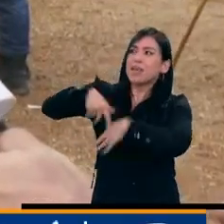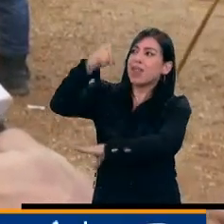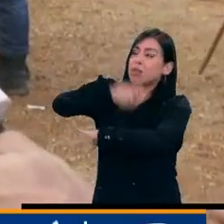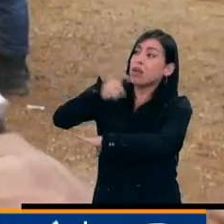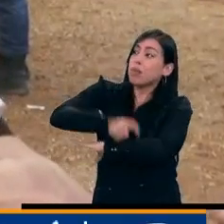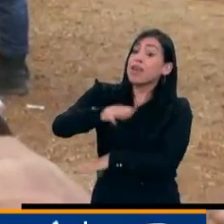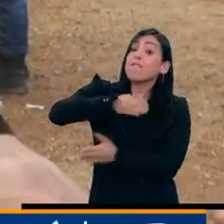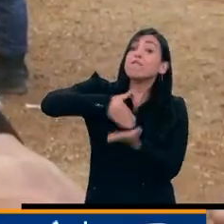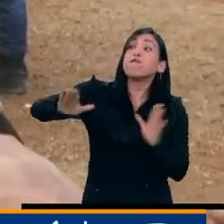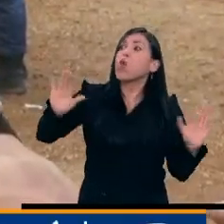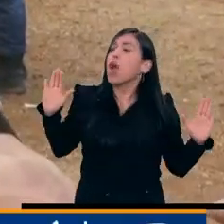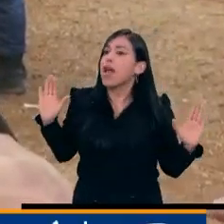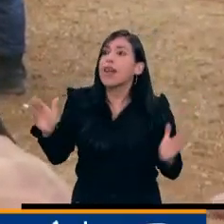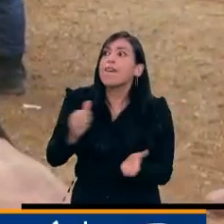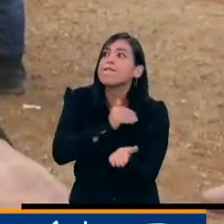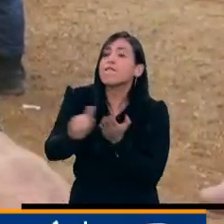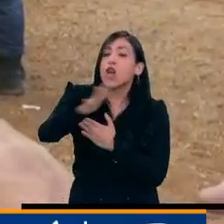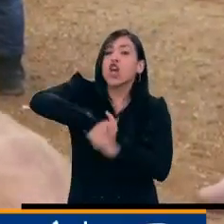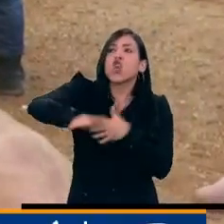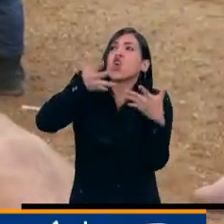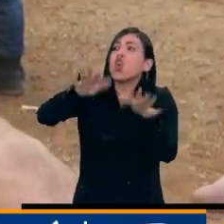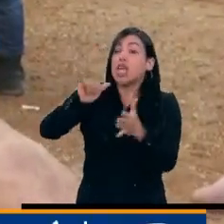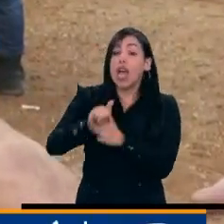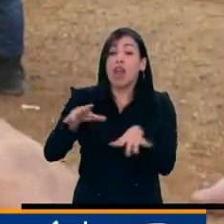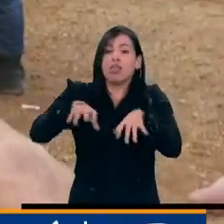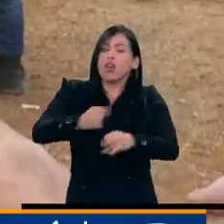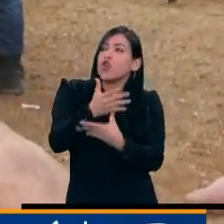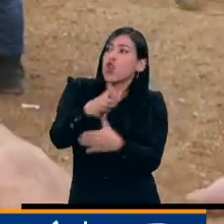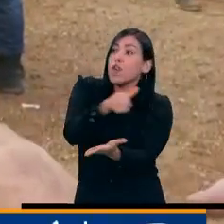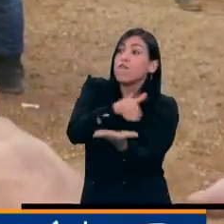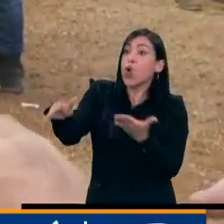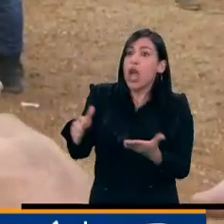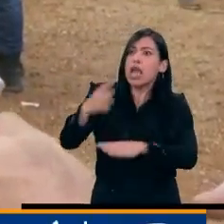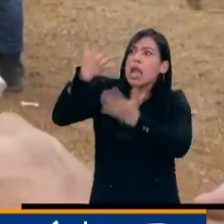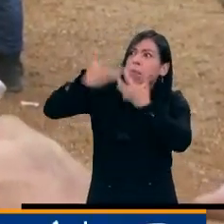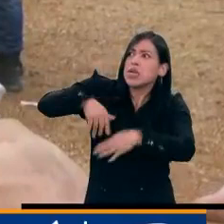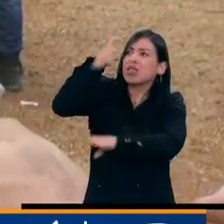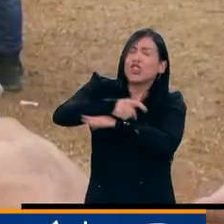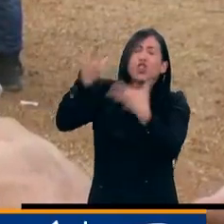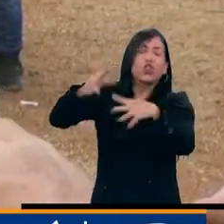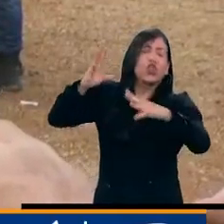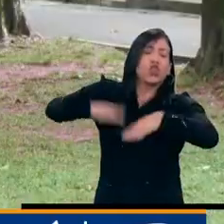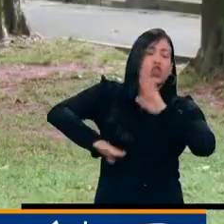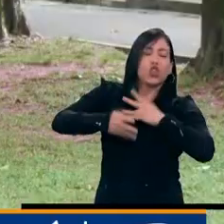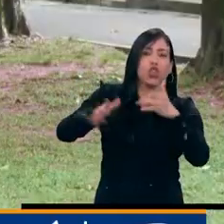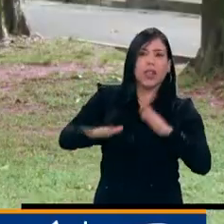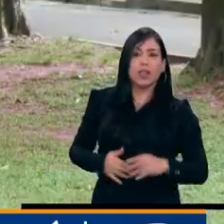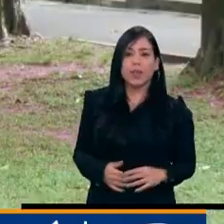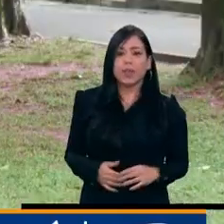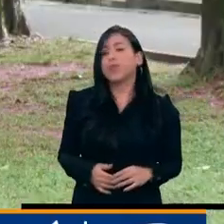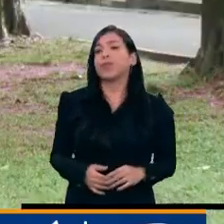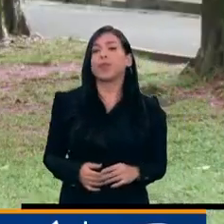nos desocupe. Eso es lo que nosotros manifestamos y ya no queremos ningún acuerdo.